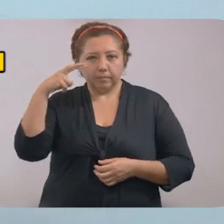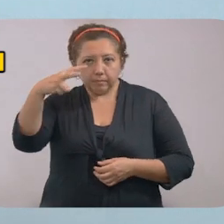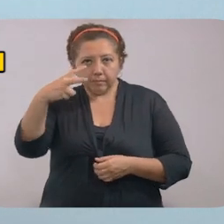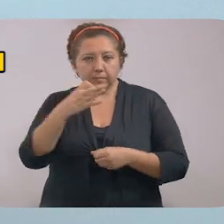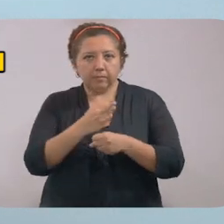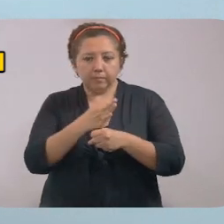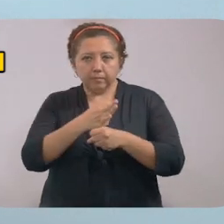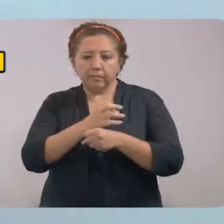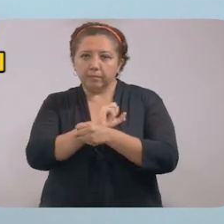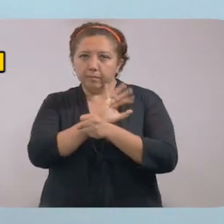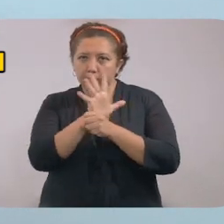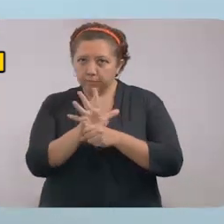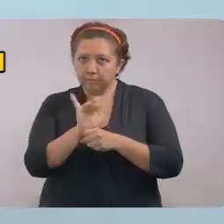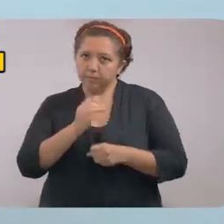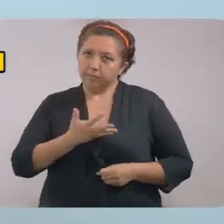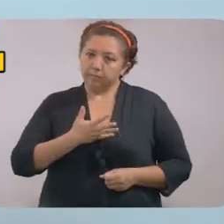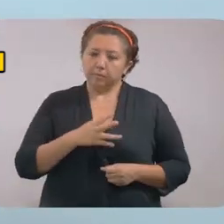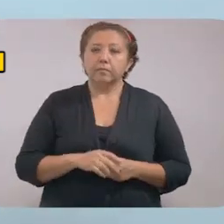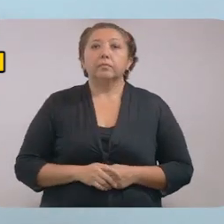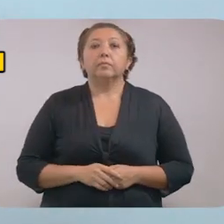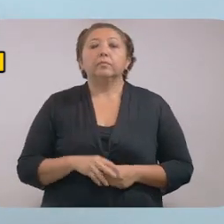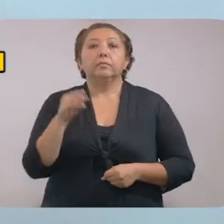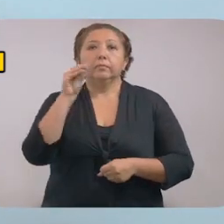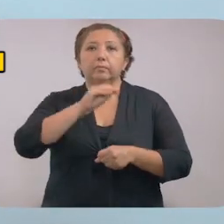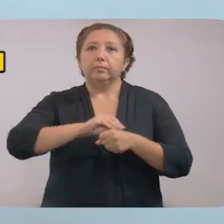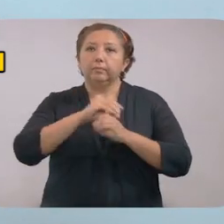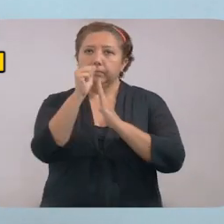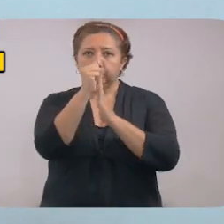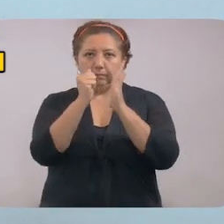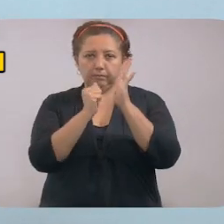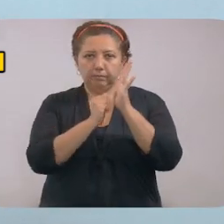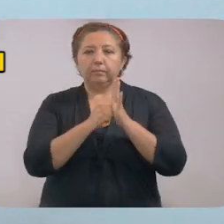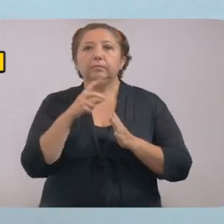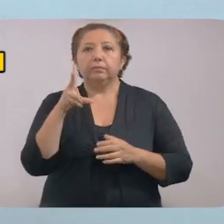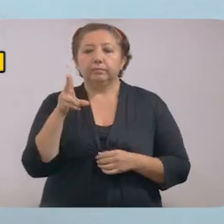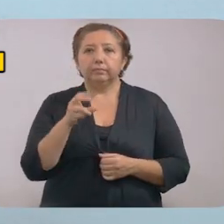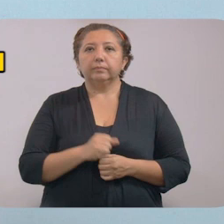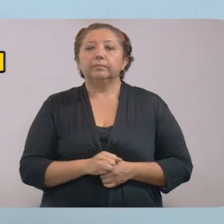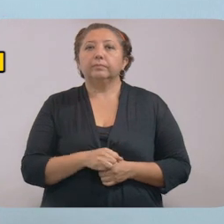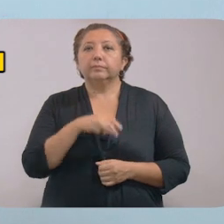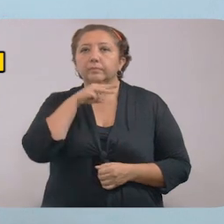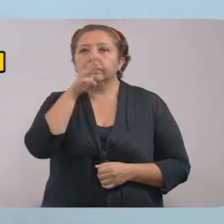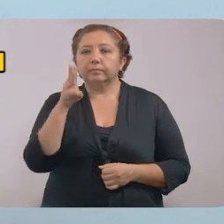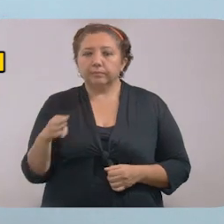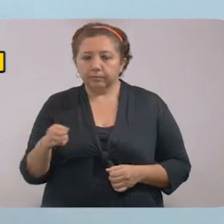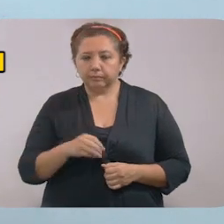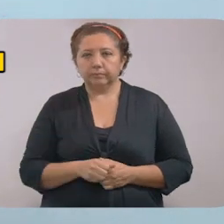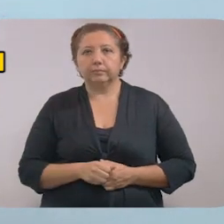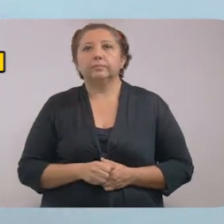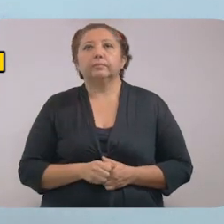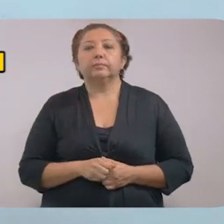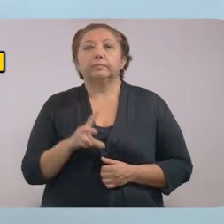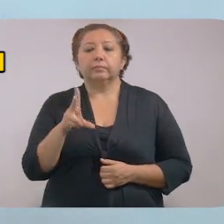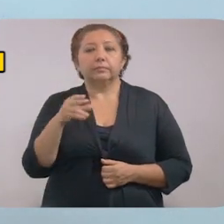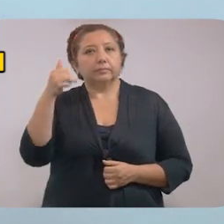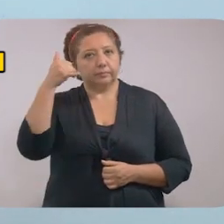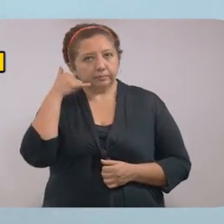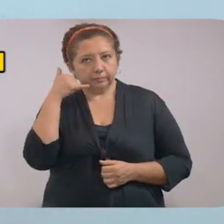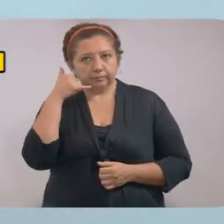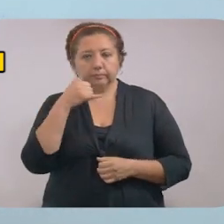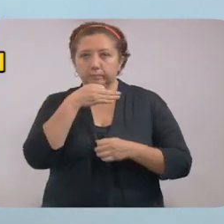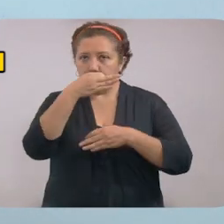detección oportuna de coronavirus y la implementación de un sistema de rastreo oportuno vía mensajes SMS y